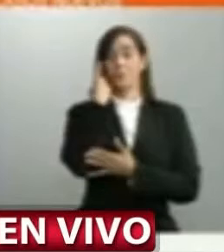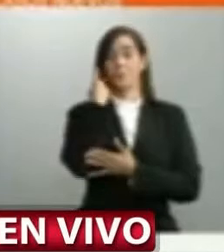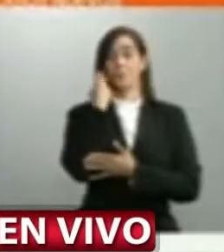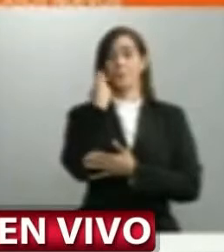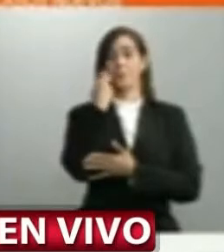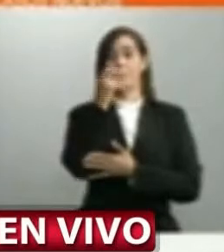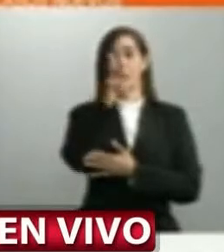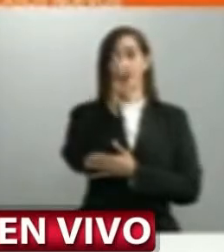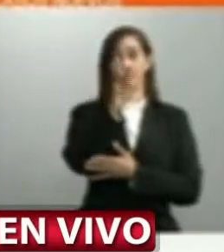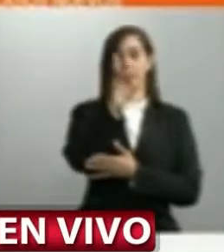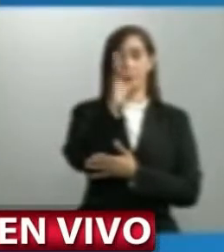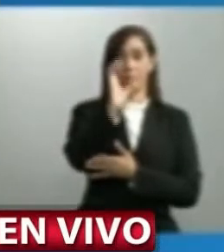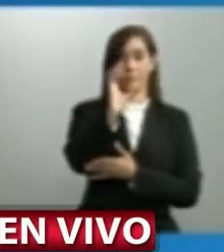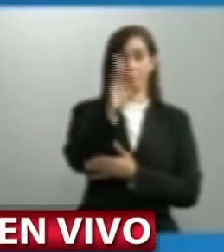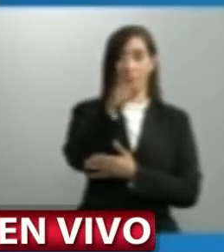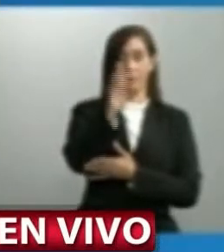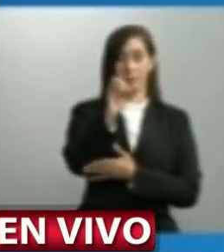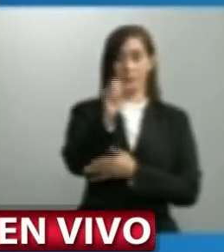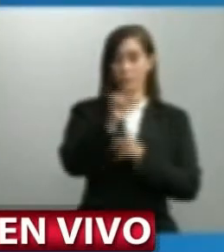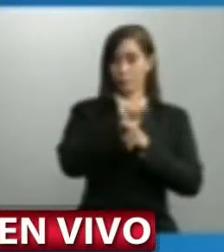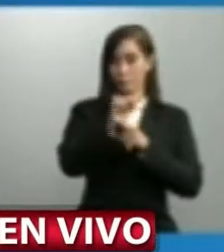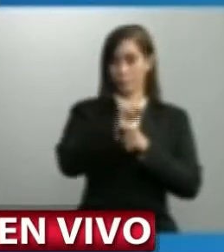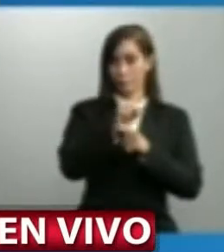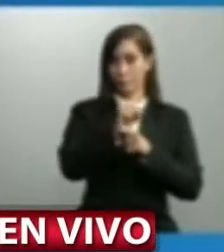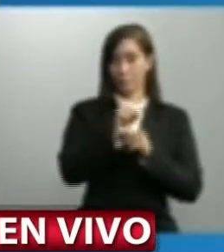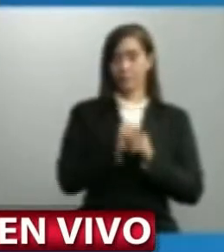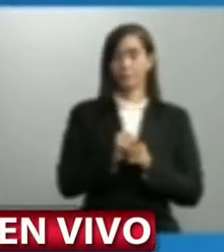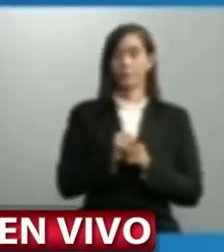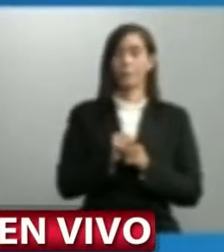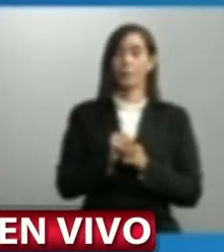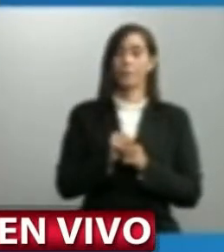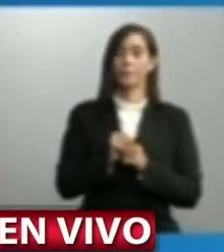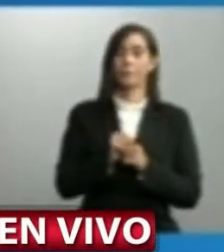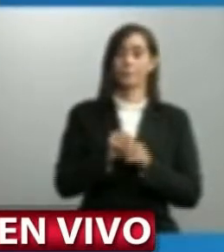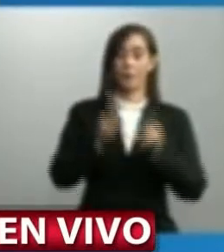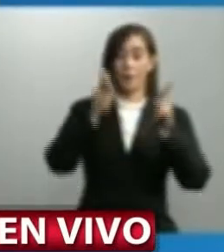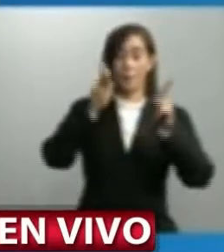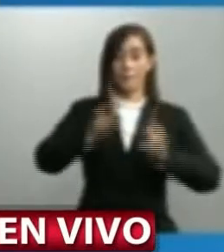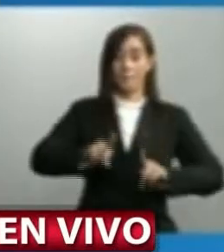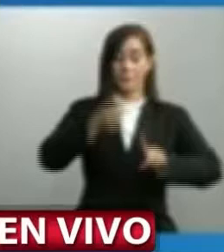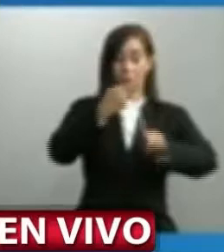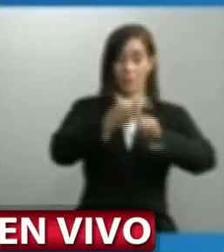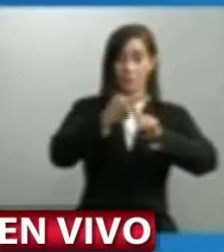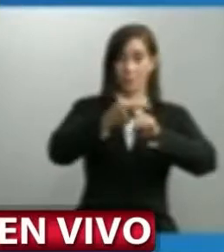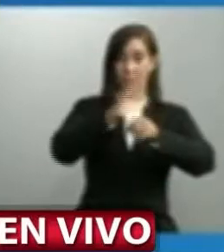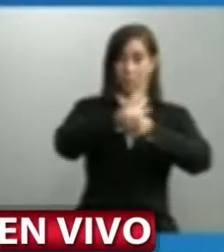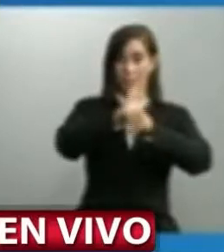muestras de PCR procesadas. El número de casos confirmados,